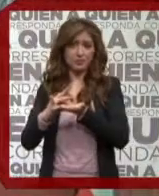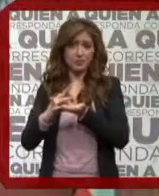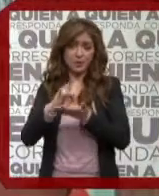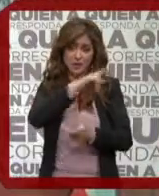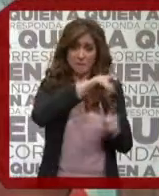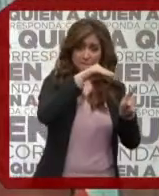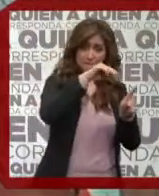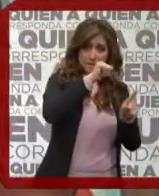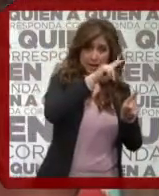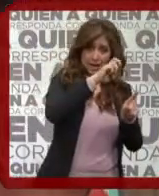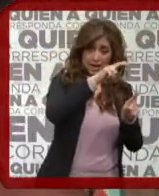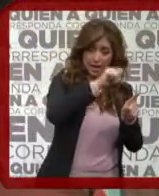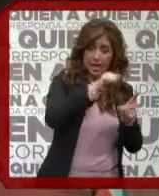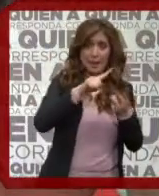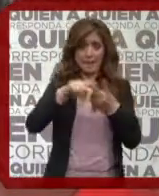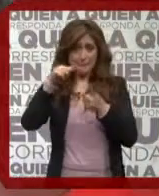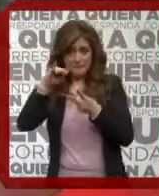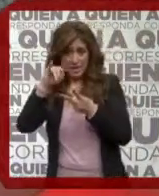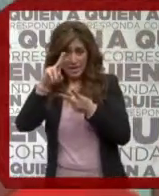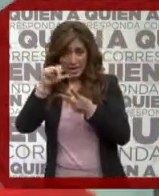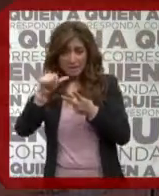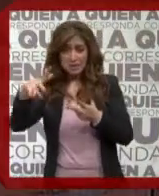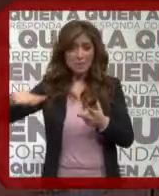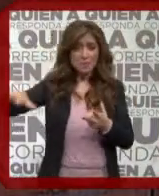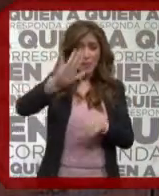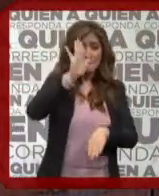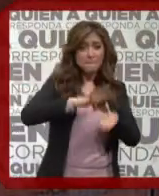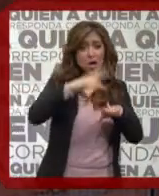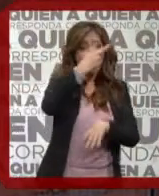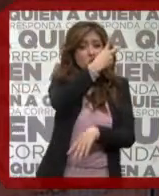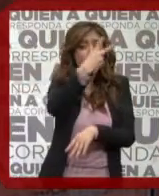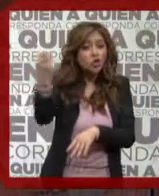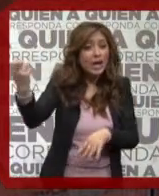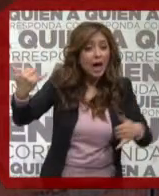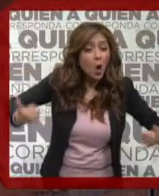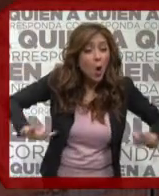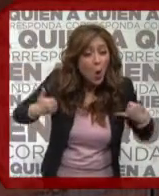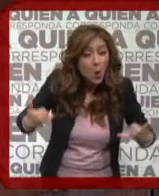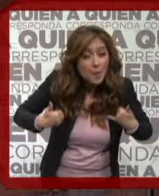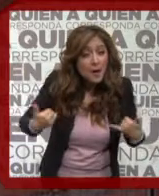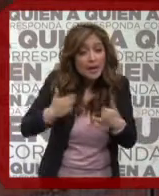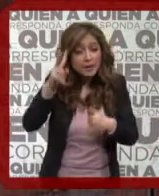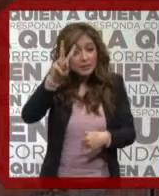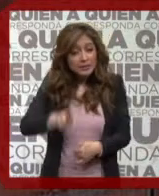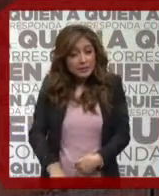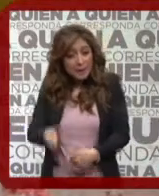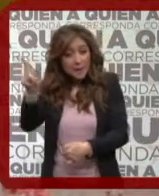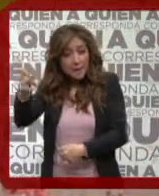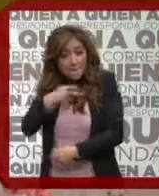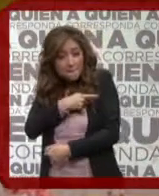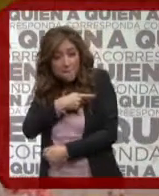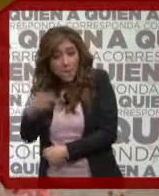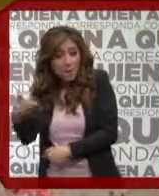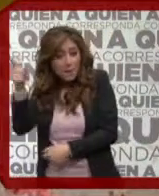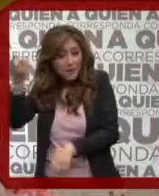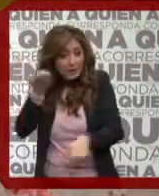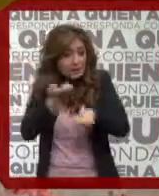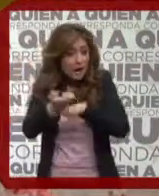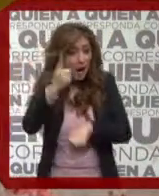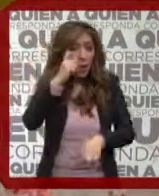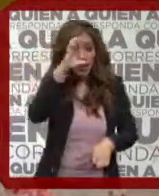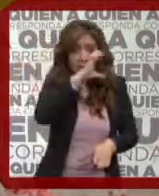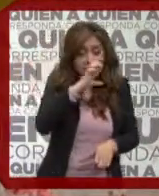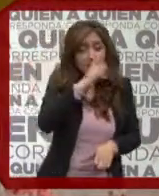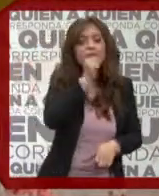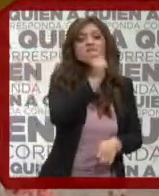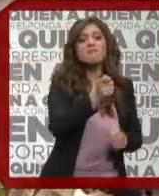Miriam son dos de las más de 200 jovencitas embarazadas que viven en pobreza extrema en Aguascalientes. Esto según datos